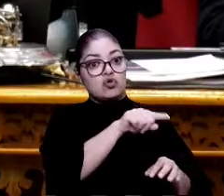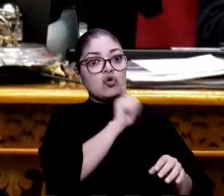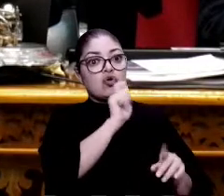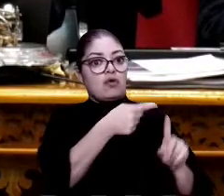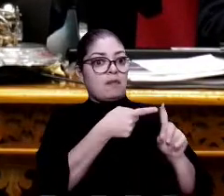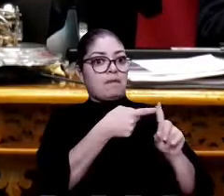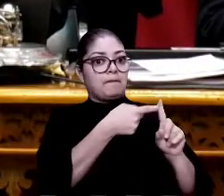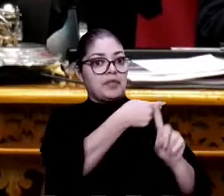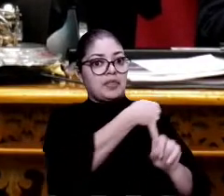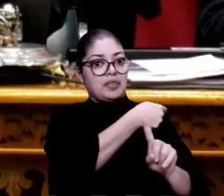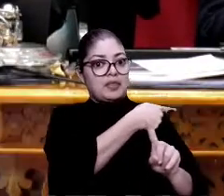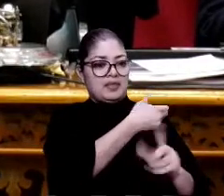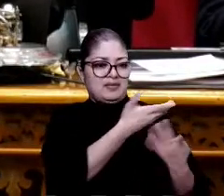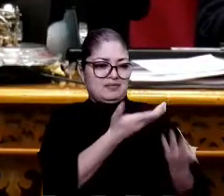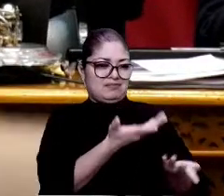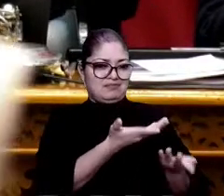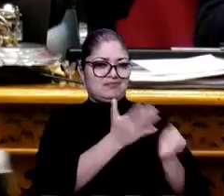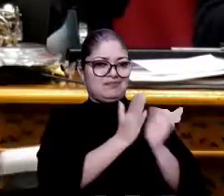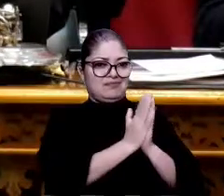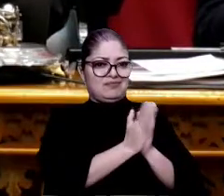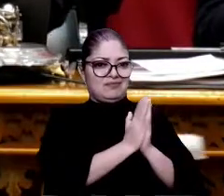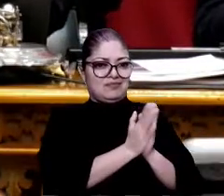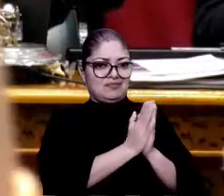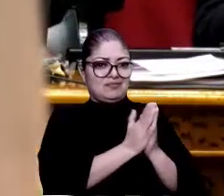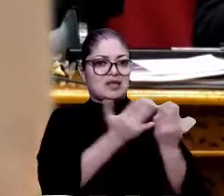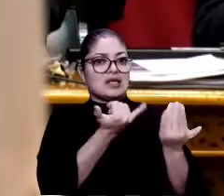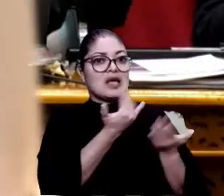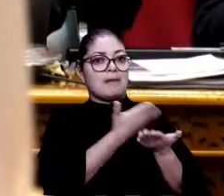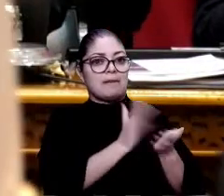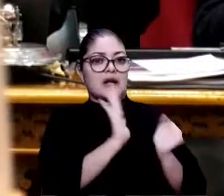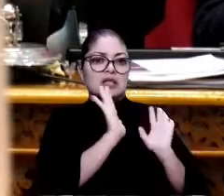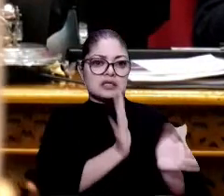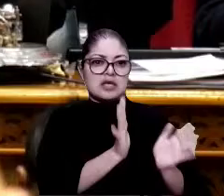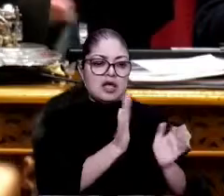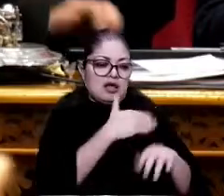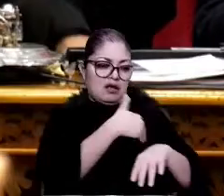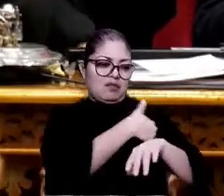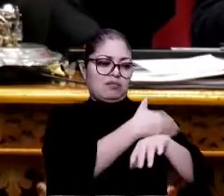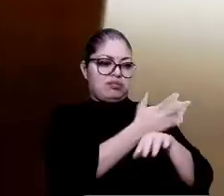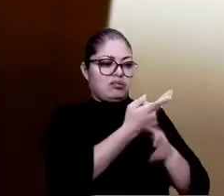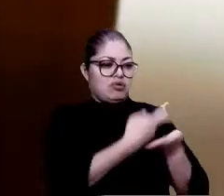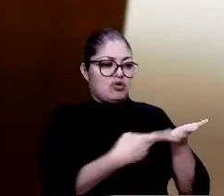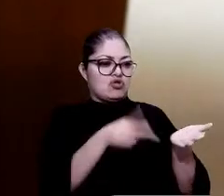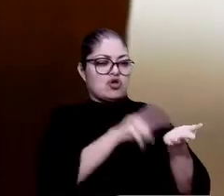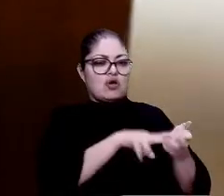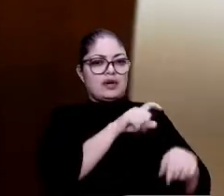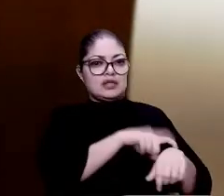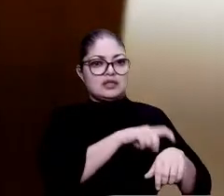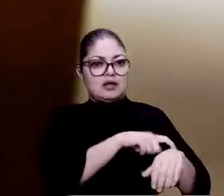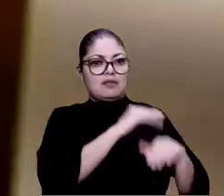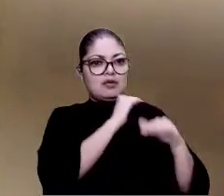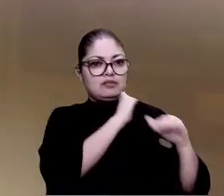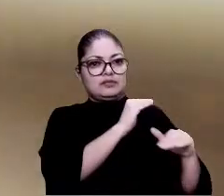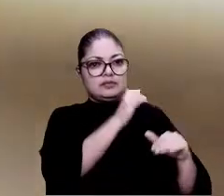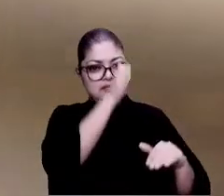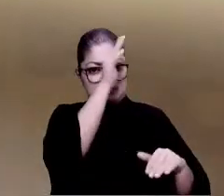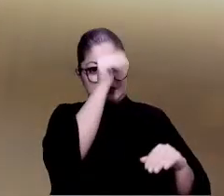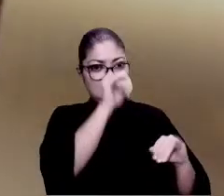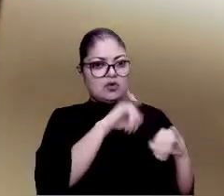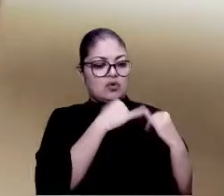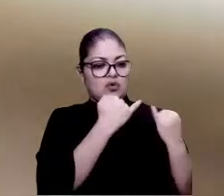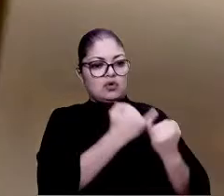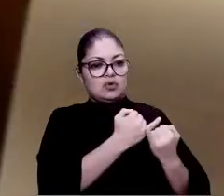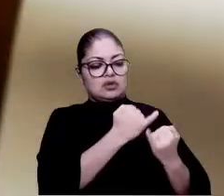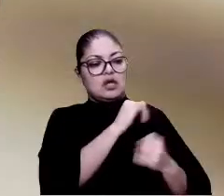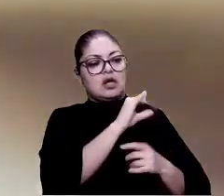alejando del sentido de la comparecencia, si me permite, y además ya duplicó el tiempo concedido por el acuerdo de la Junta de